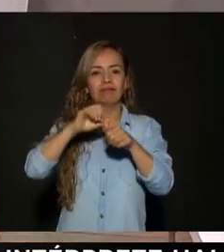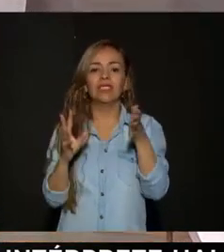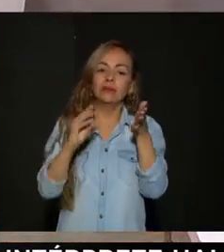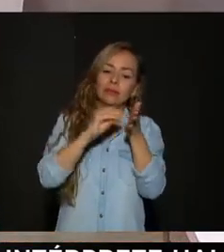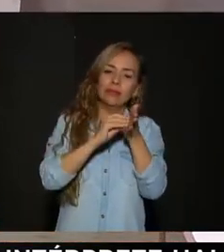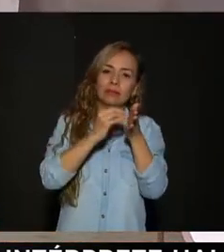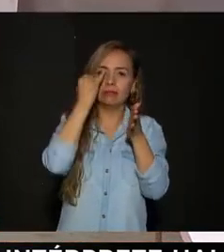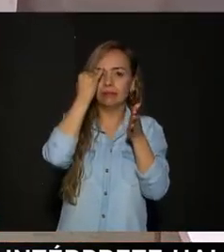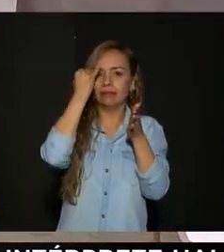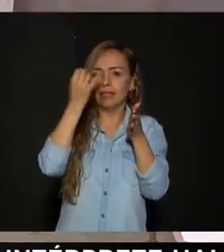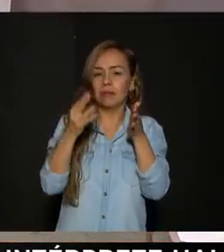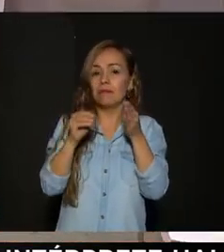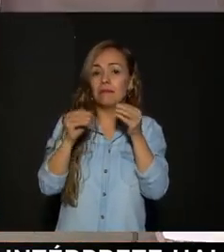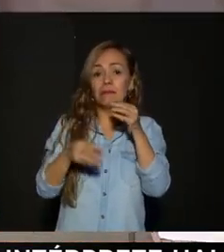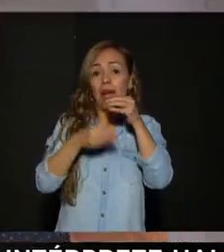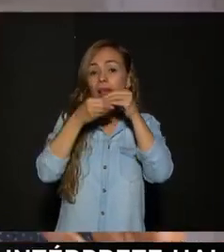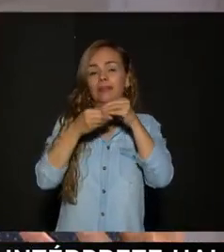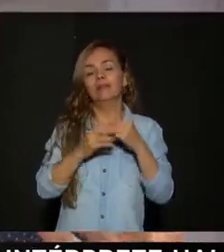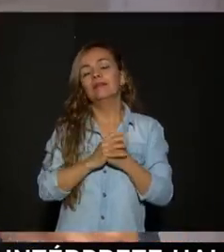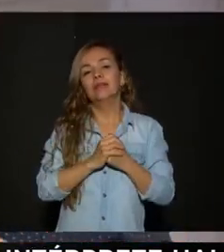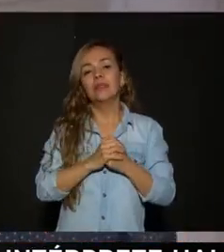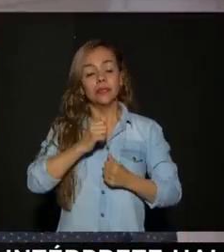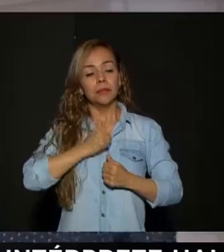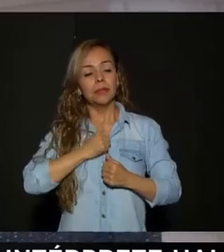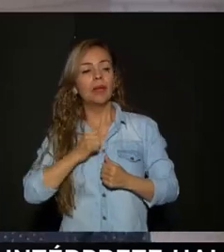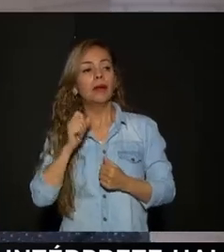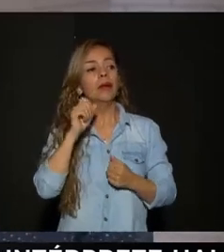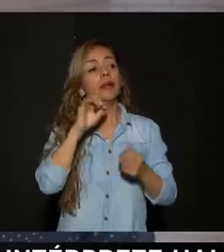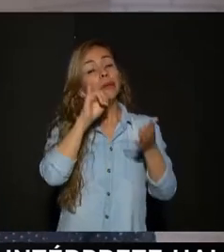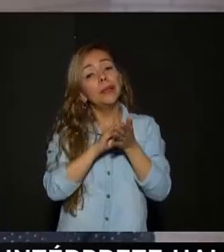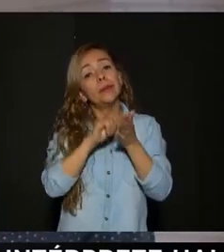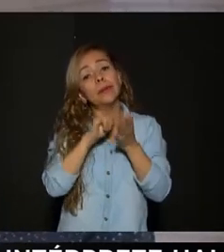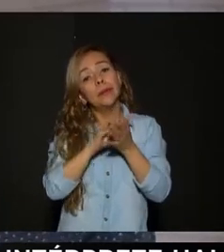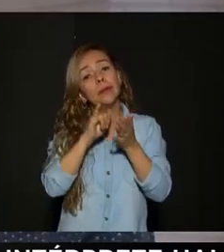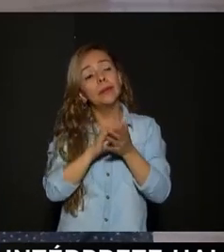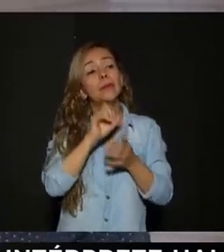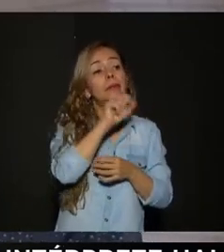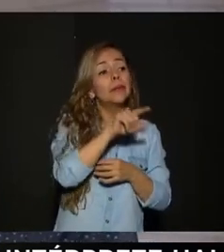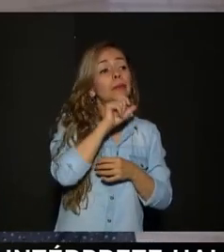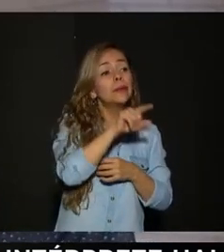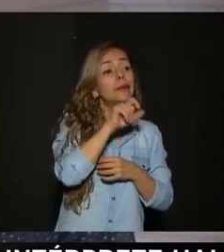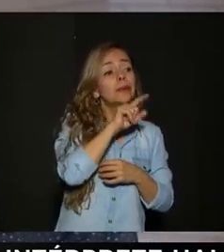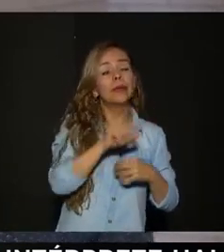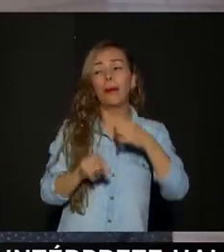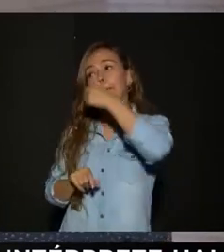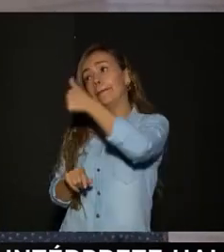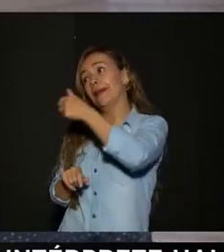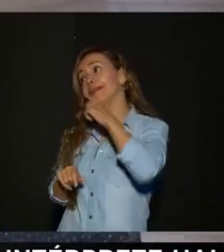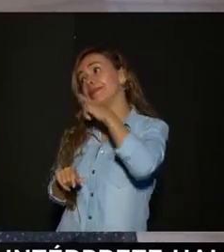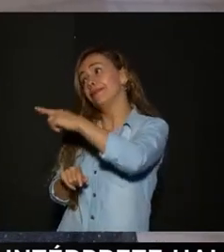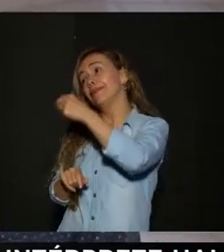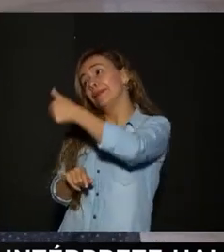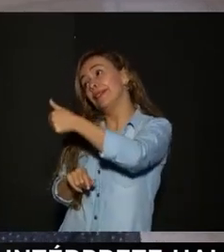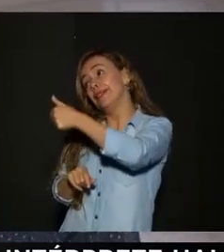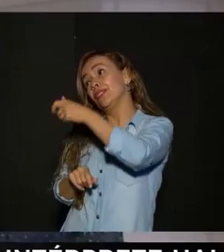escribiendo. Yo no me puedo quedar en una conversación normal preguntándote, hola Paola, ¿cómo estás? Y tú diciéndome, bien, ¿y tú? Y yo otra vez,